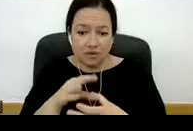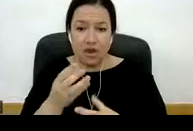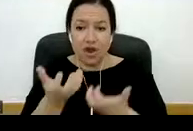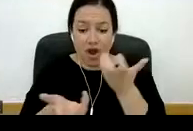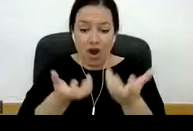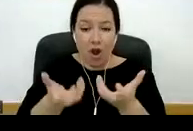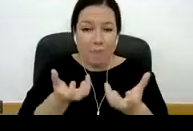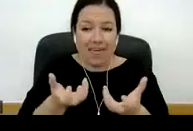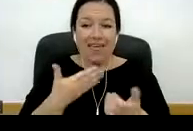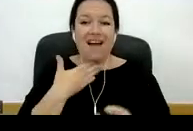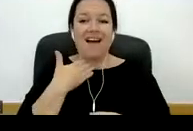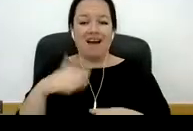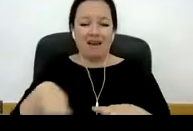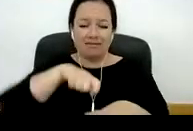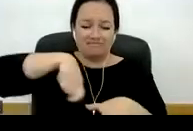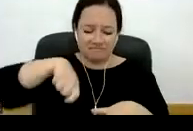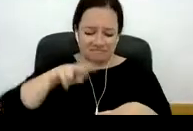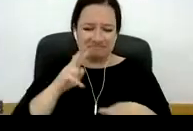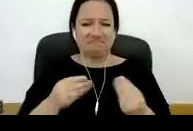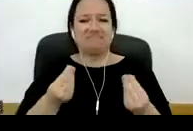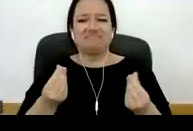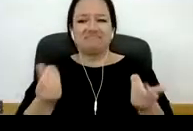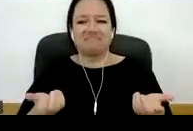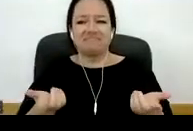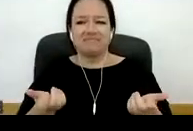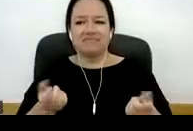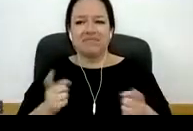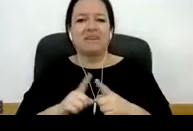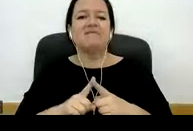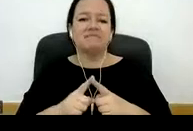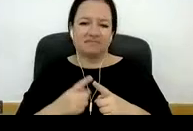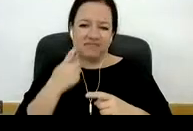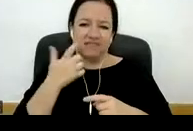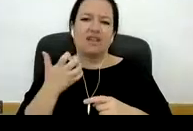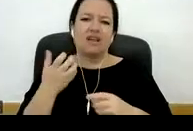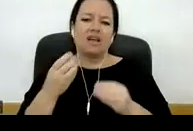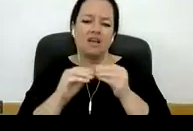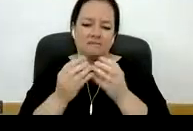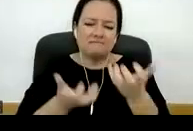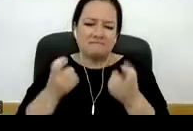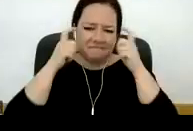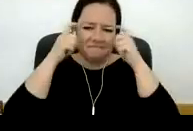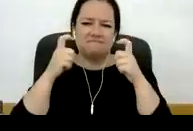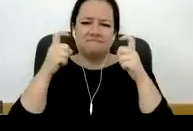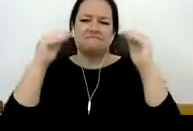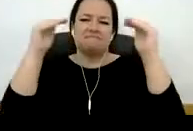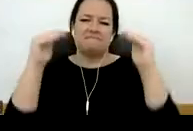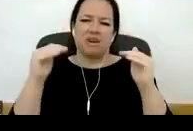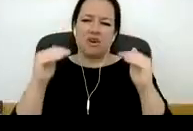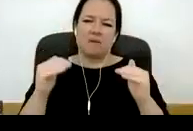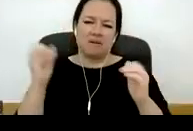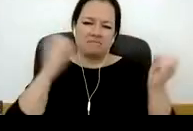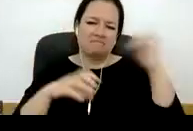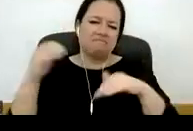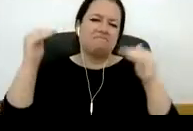elaboración del plato, pues los platos van a ser sensiblemente menos elaborados y nutritivamente